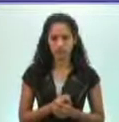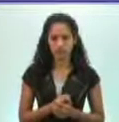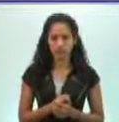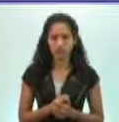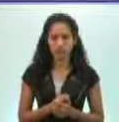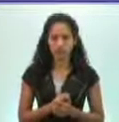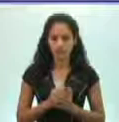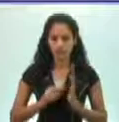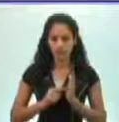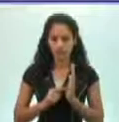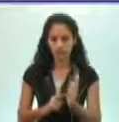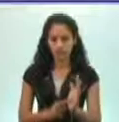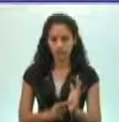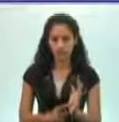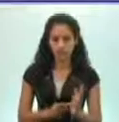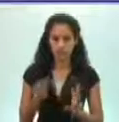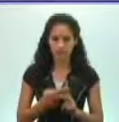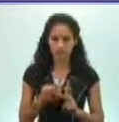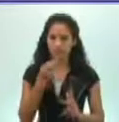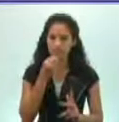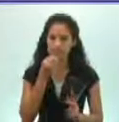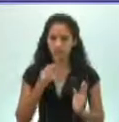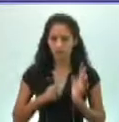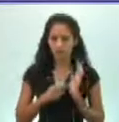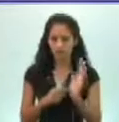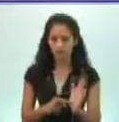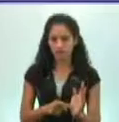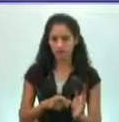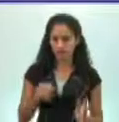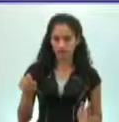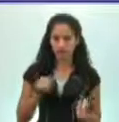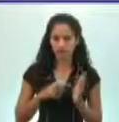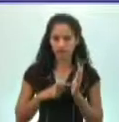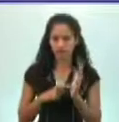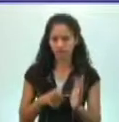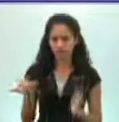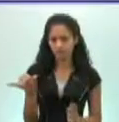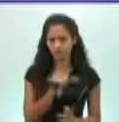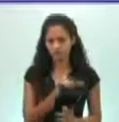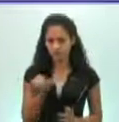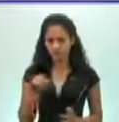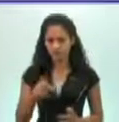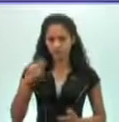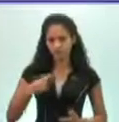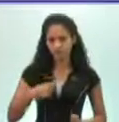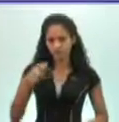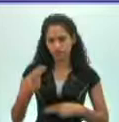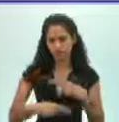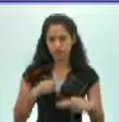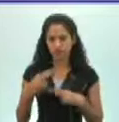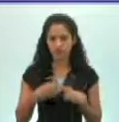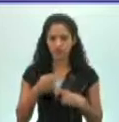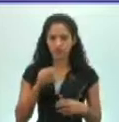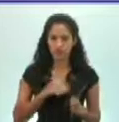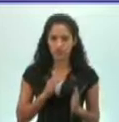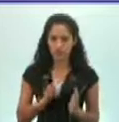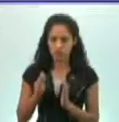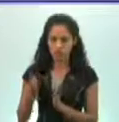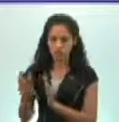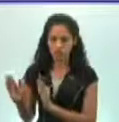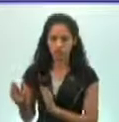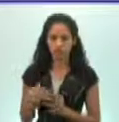y representarlos para poder mostrarlos. Y esta representación también deberá realizarse bajo un proceso